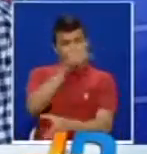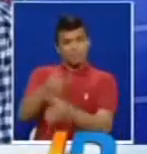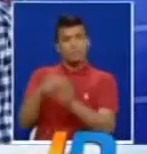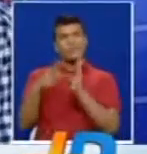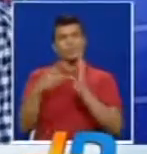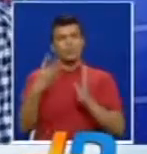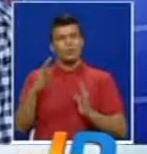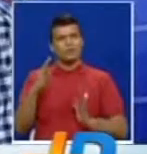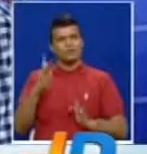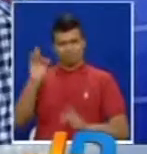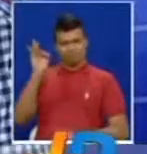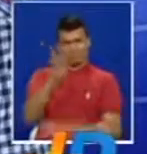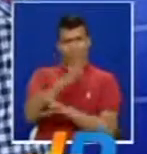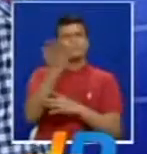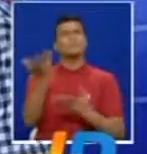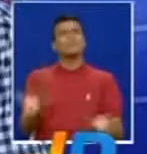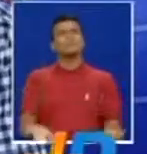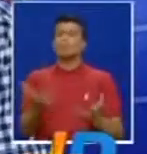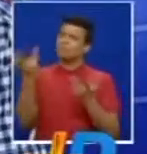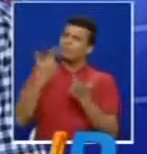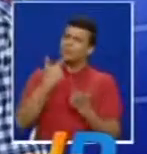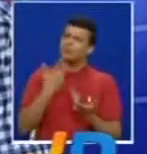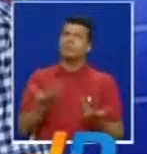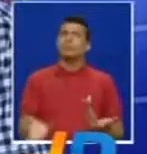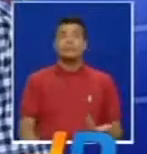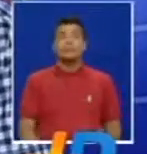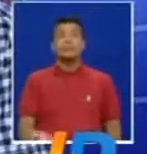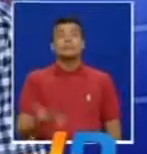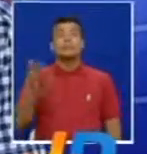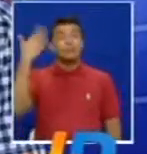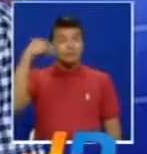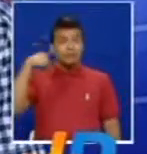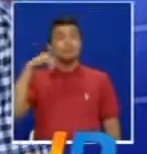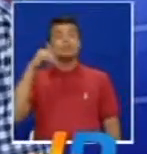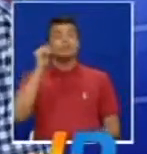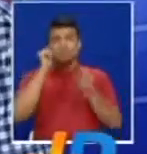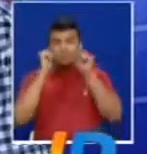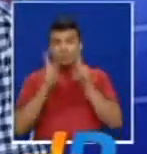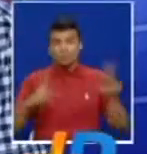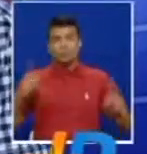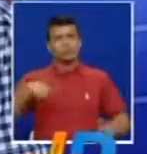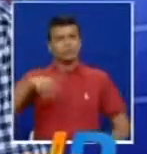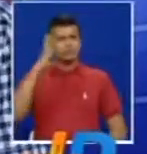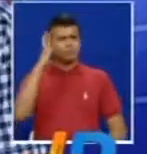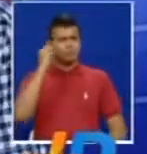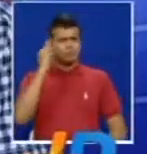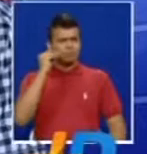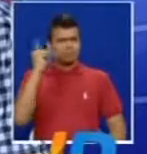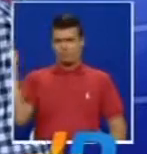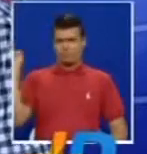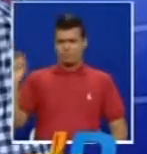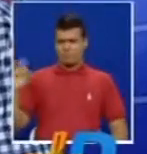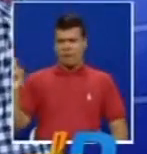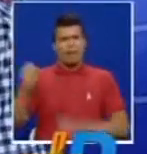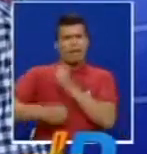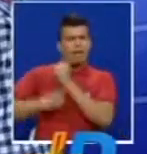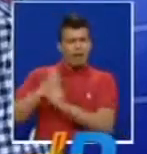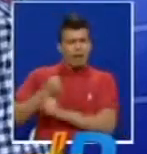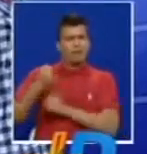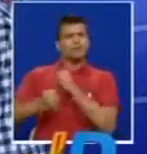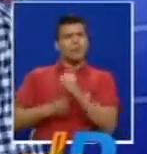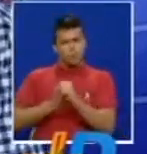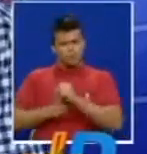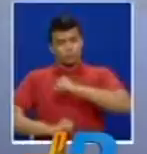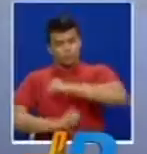eso, ahí también han llegado jugadores con ese recorrido, con esa experiencia. Yo creo que hay un buen